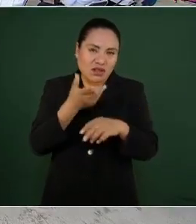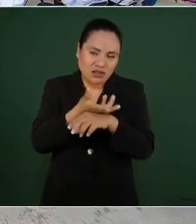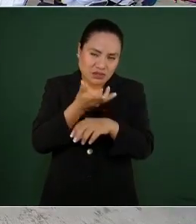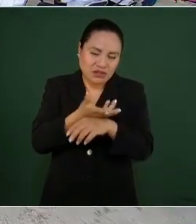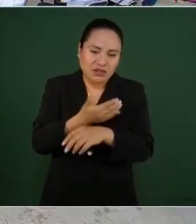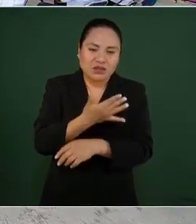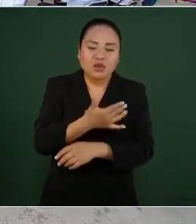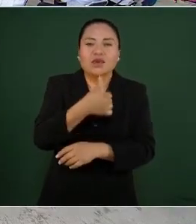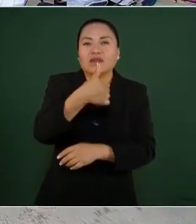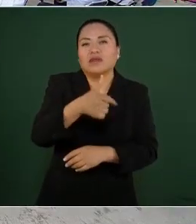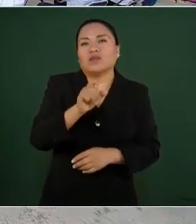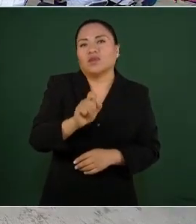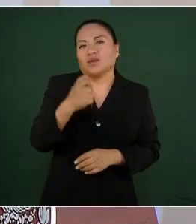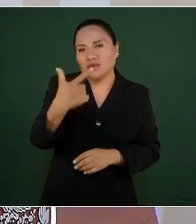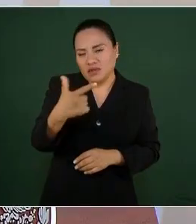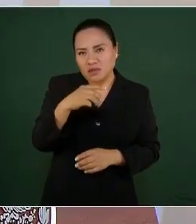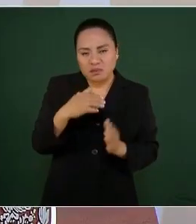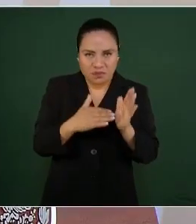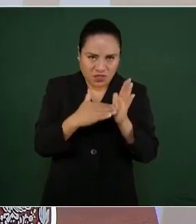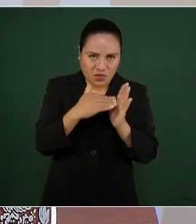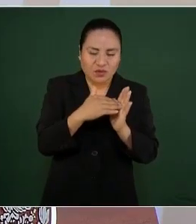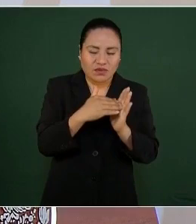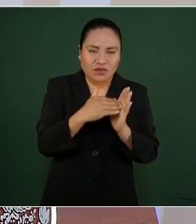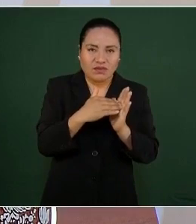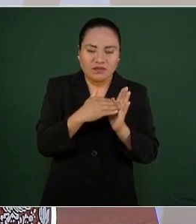56.7 millones.